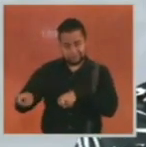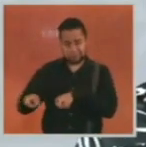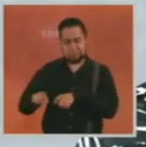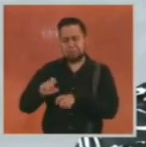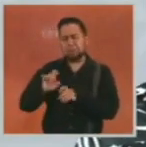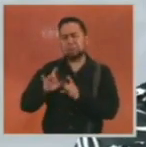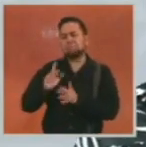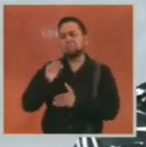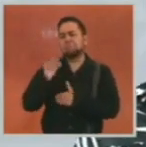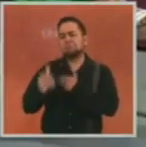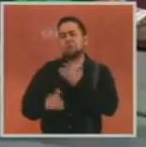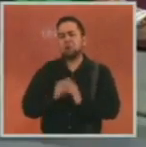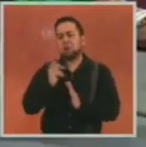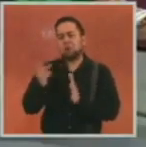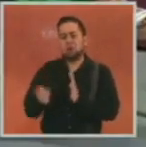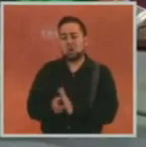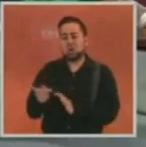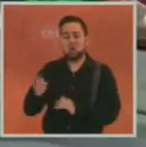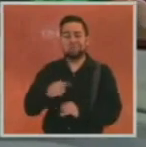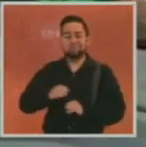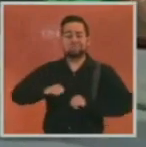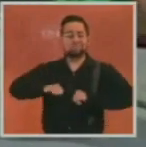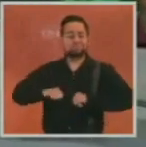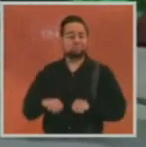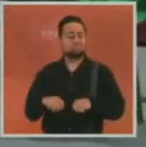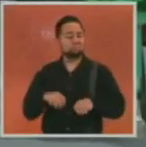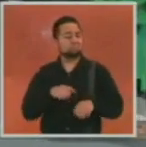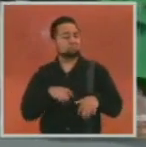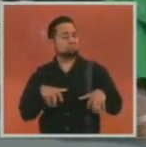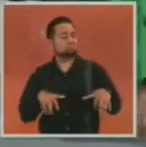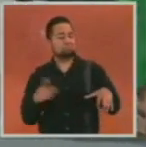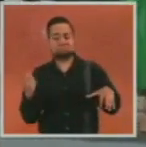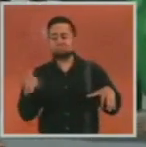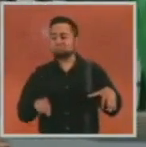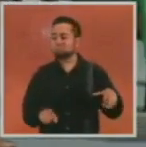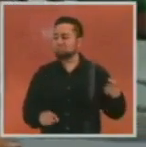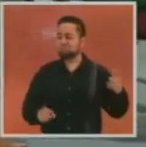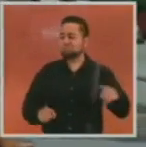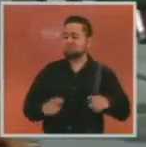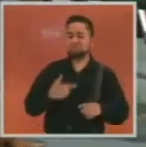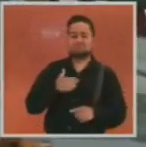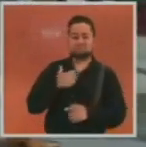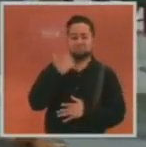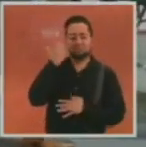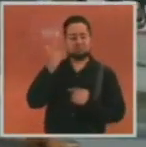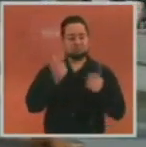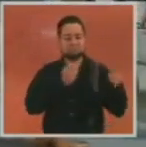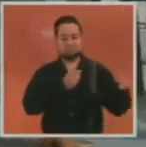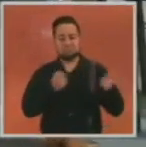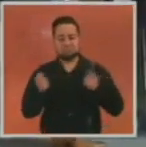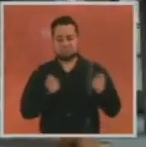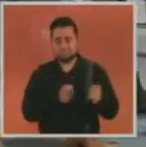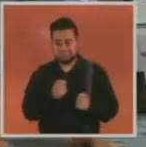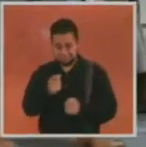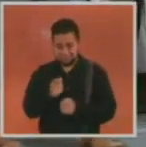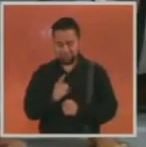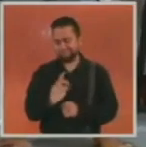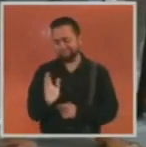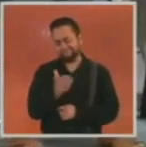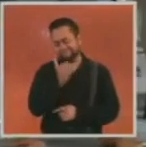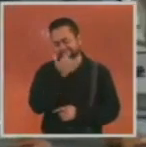nuevamente quede una cúpula que es la que mande o es la que organice dirija